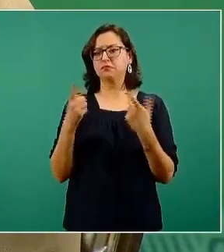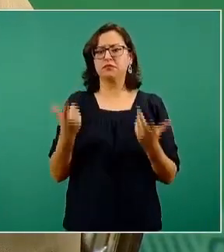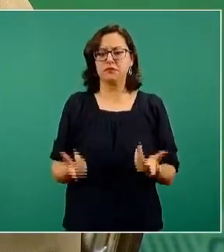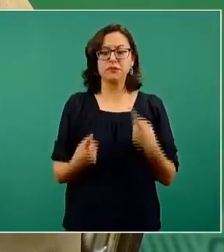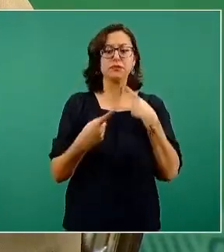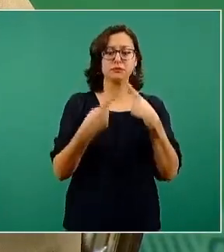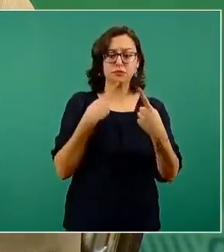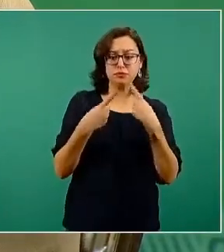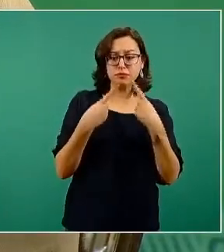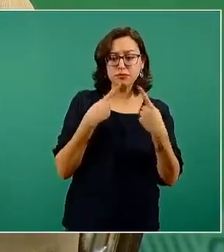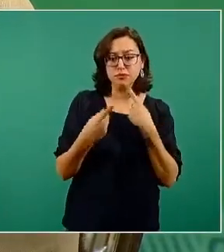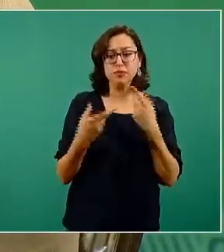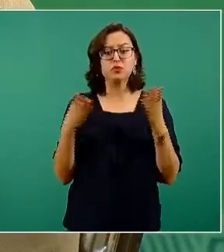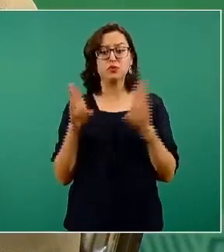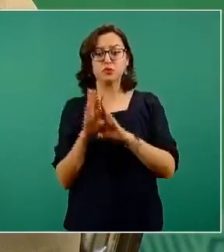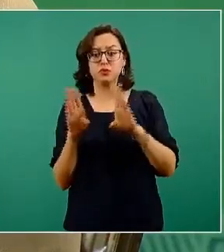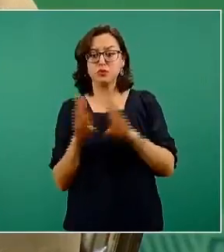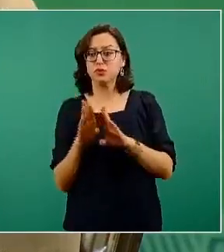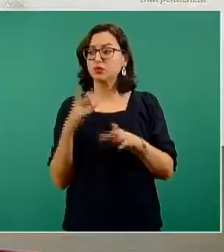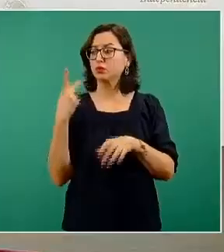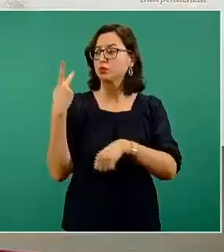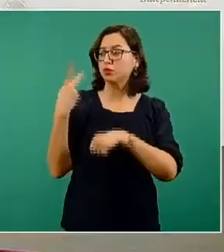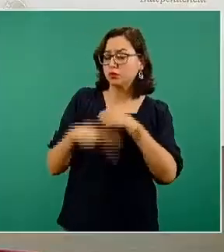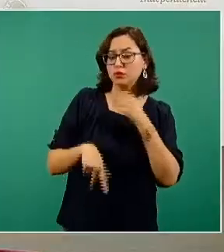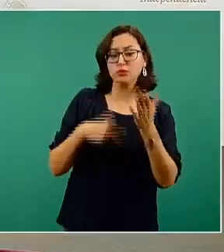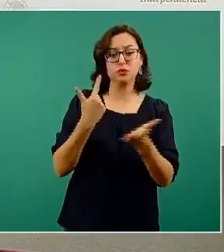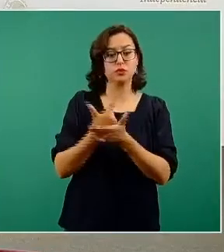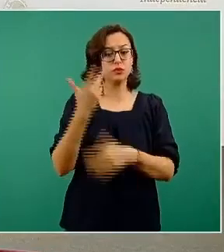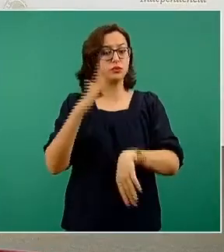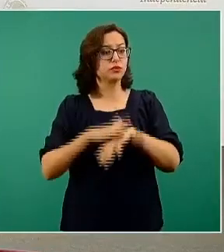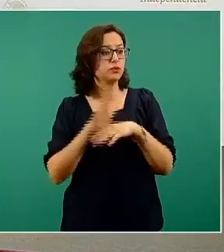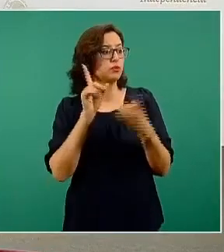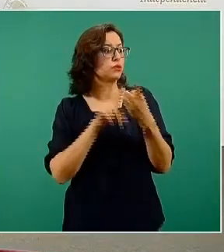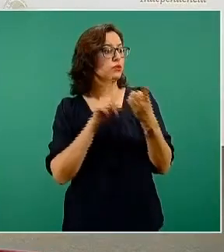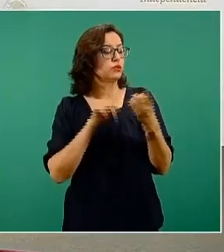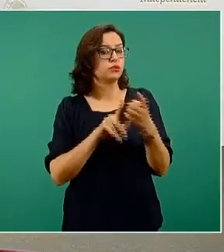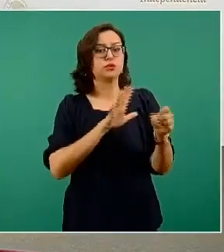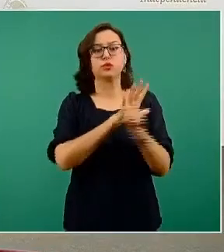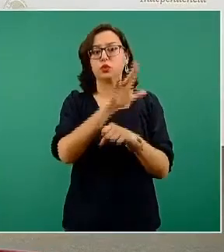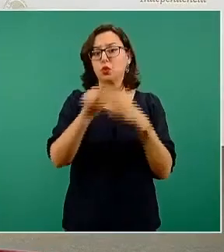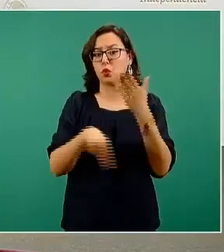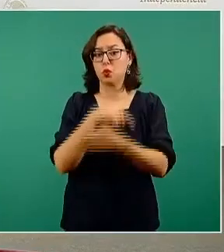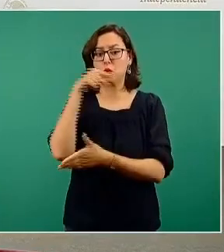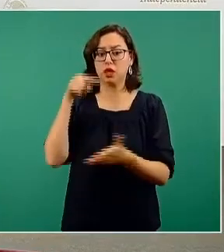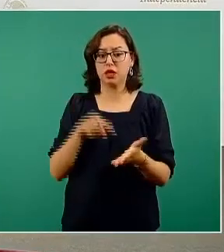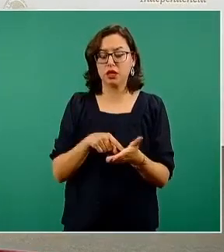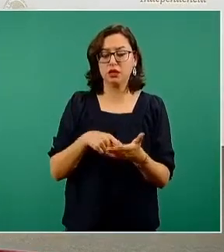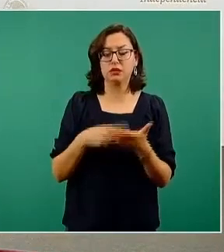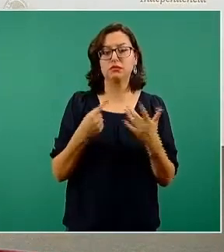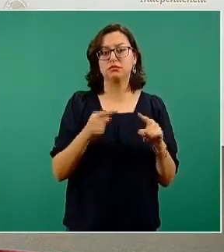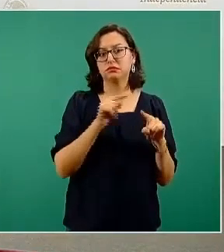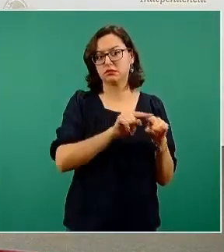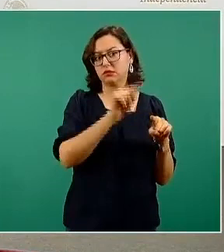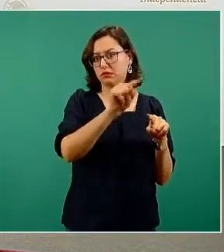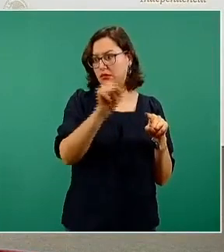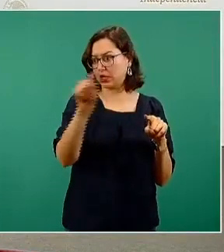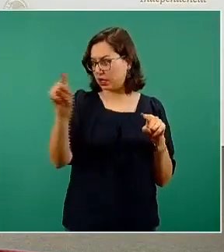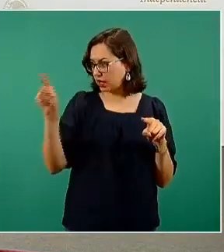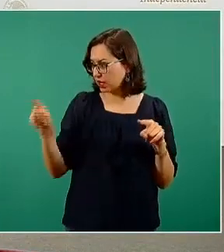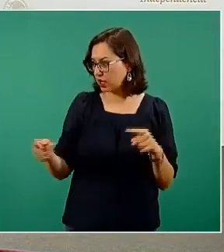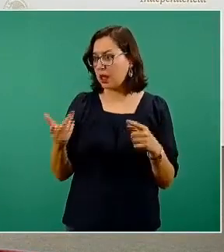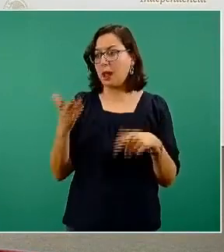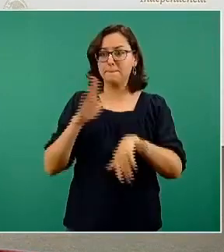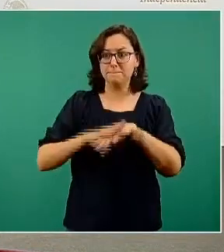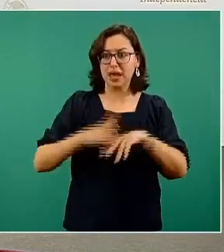debate acerca de dónde están los riesgos, ¿no? Y sí, en principio, teóricamente, los mayores riesgos que tenemos son en donde hay mayor